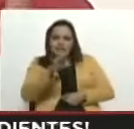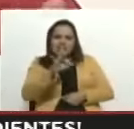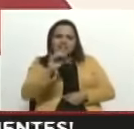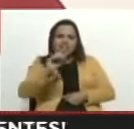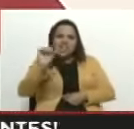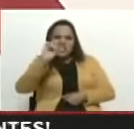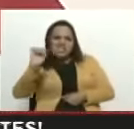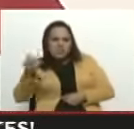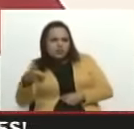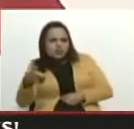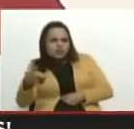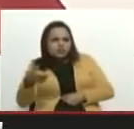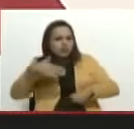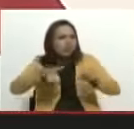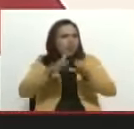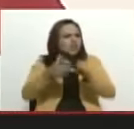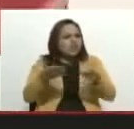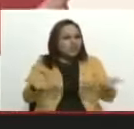¿Dónde?